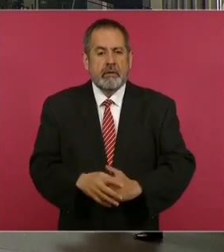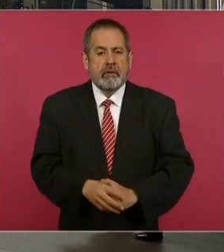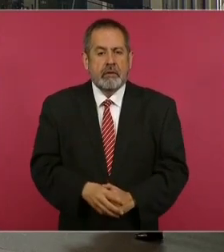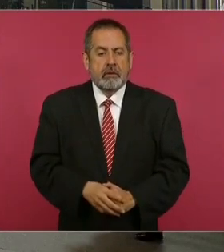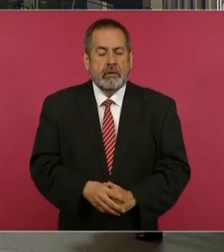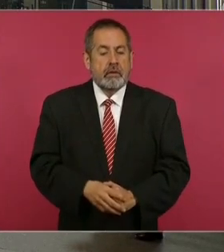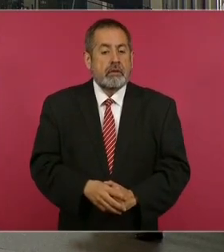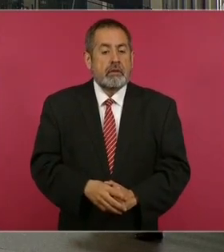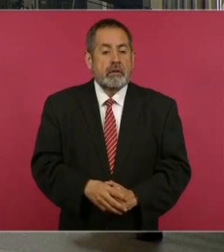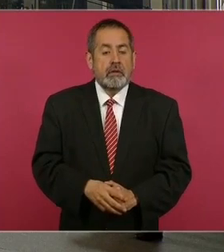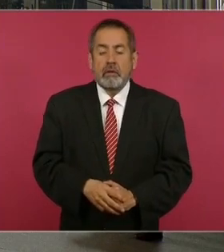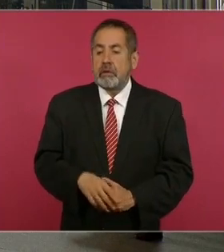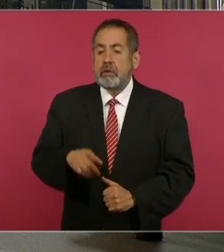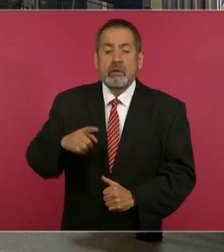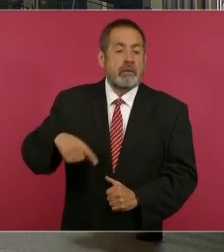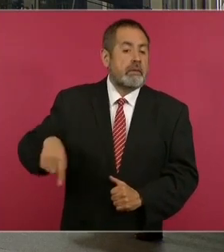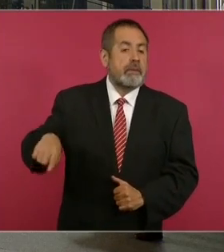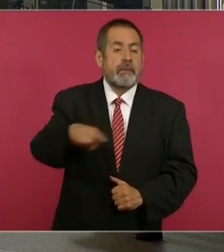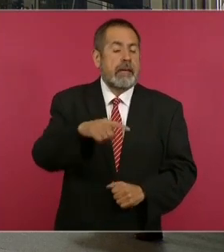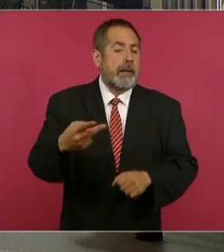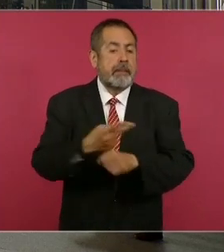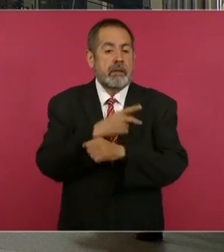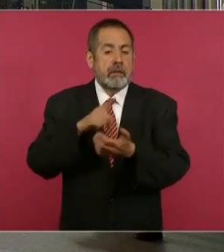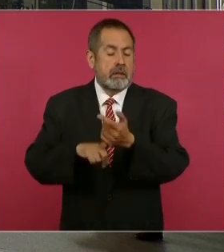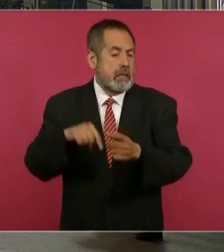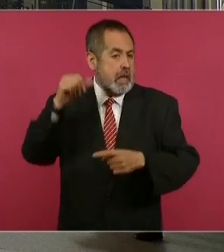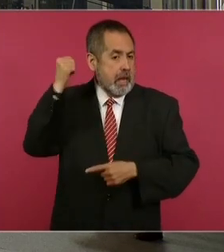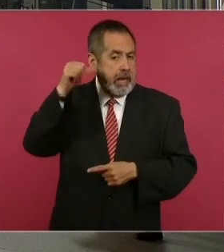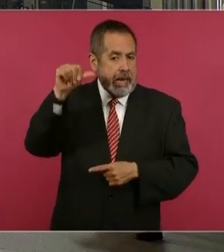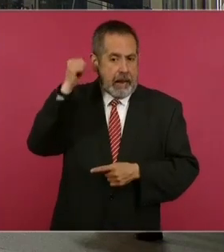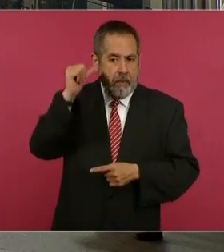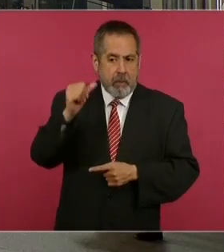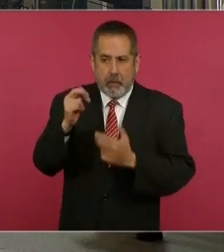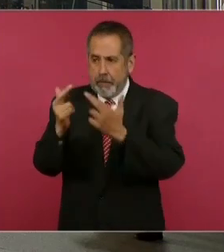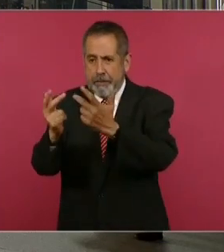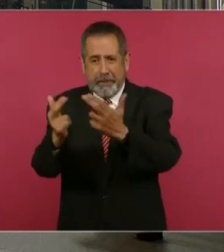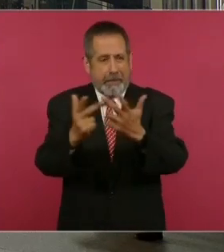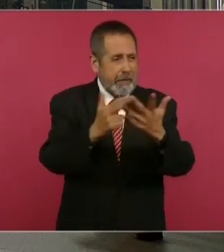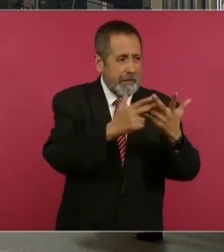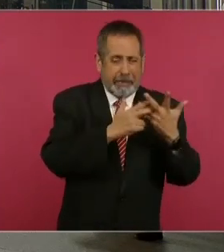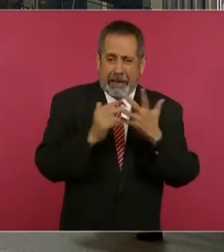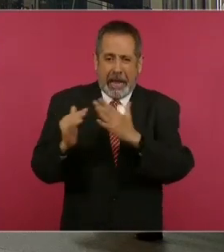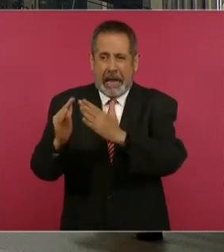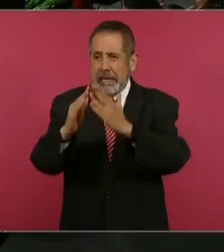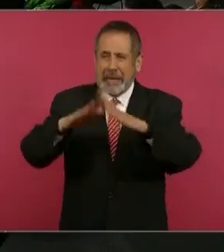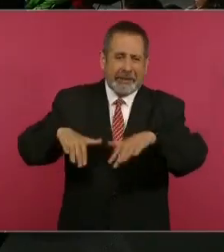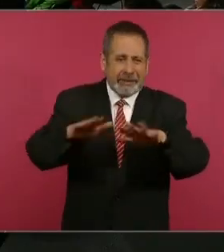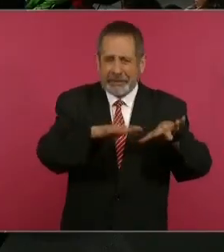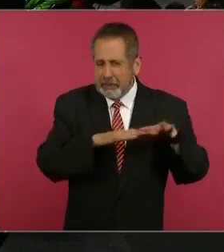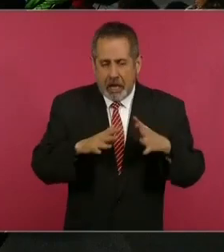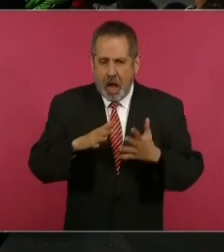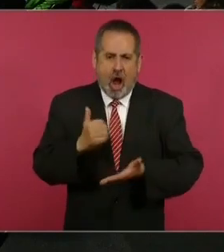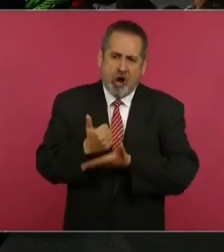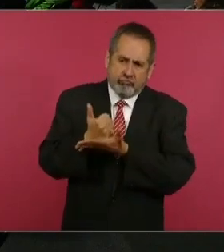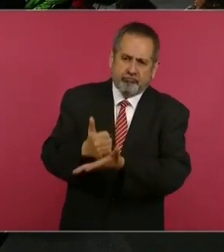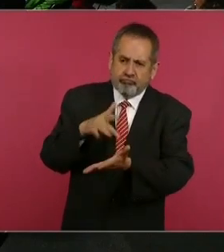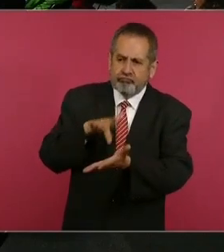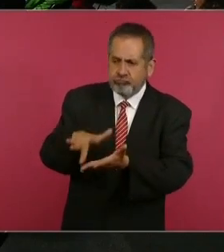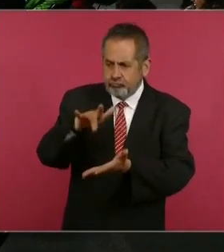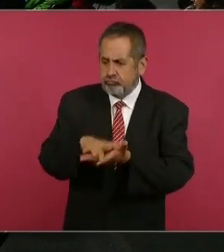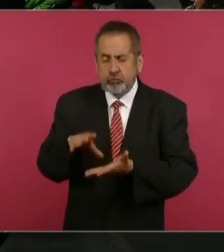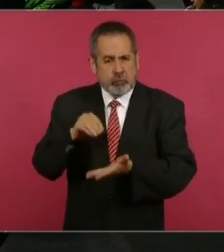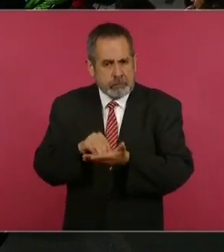el apoyo a damnificados en Acapulco. Se sigue